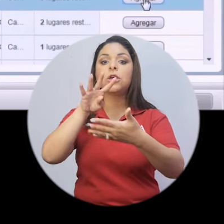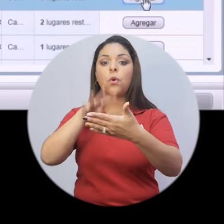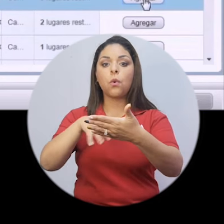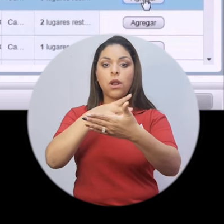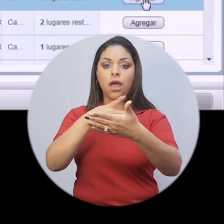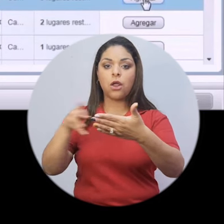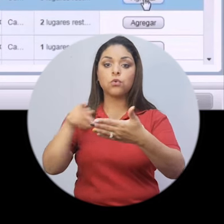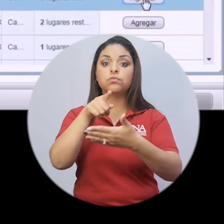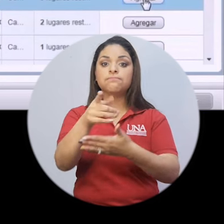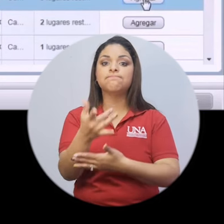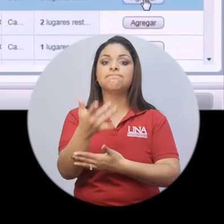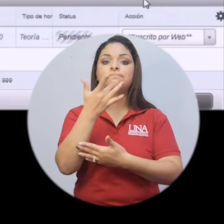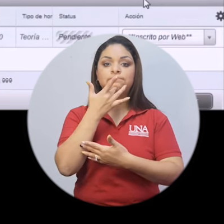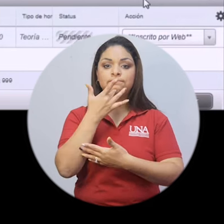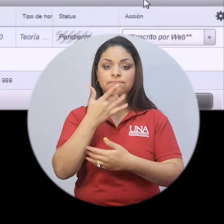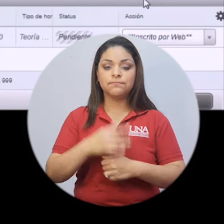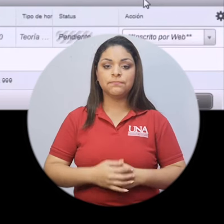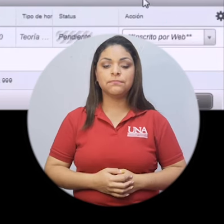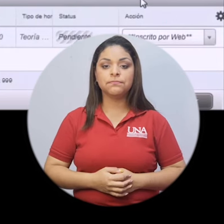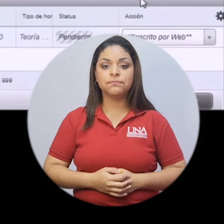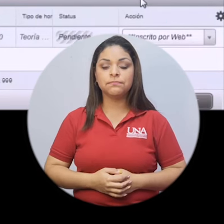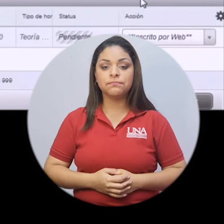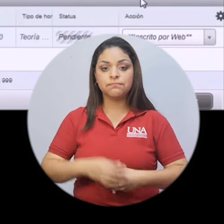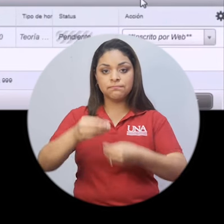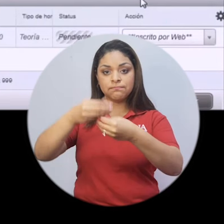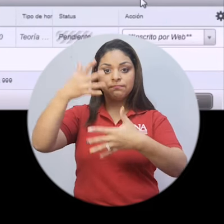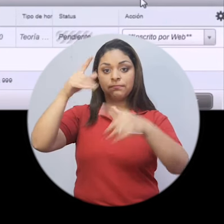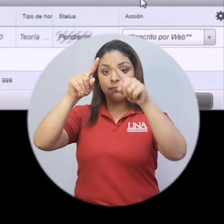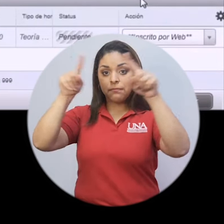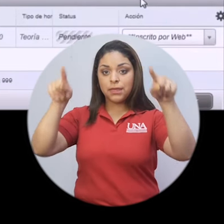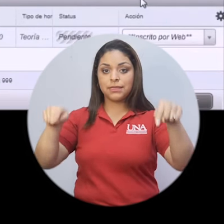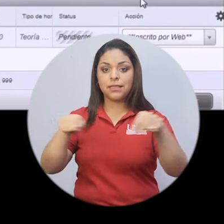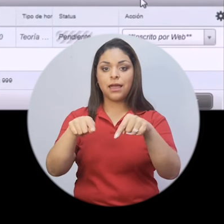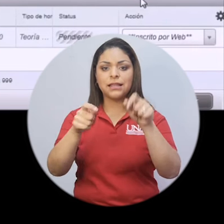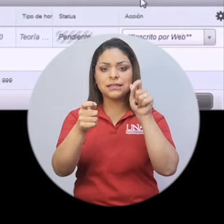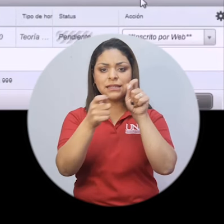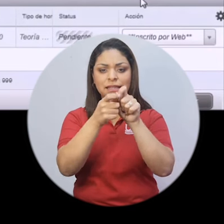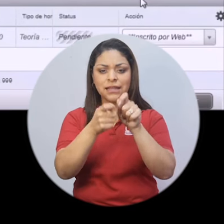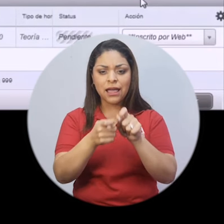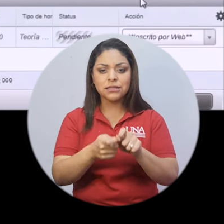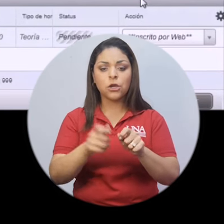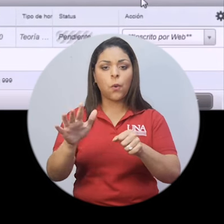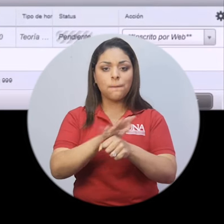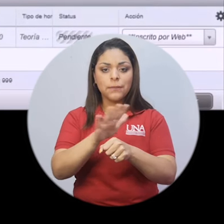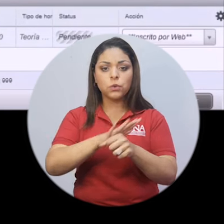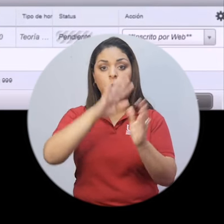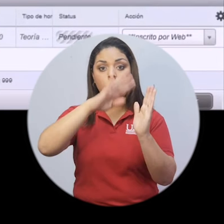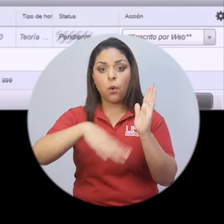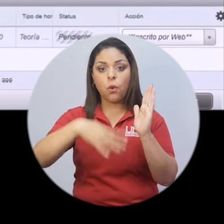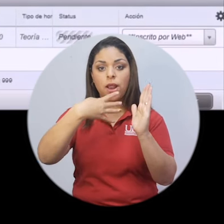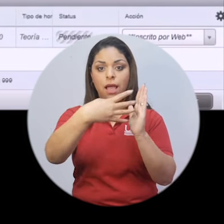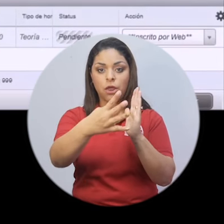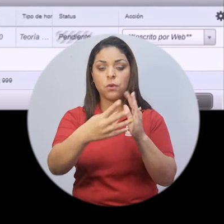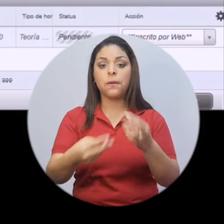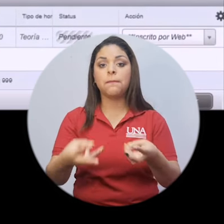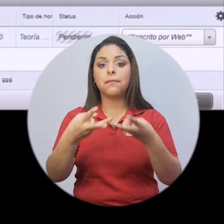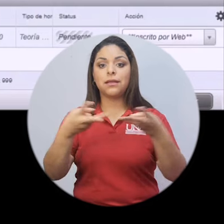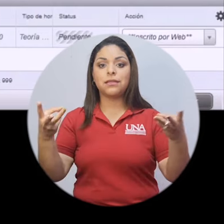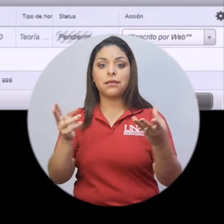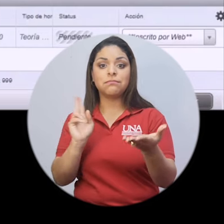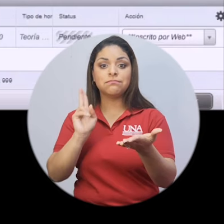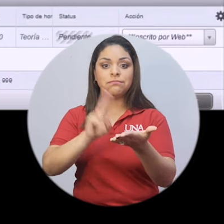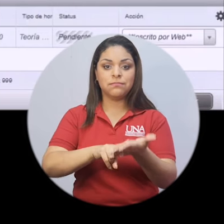horario de tu conveniencia. Se desplegará una ventana con el detalle completo del horario de la materia a